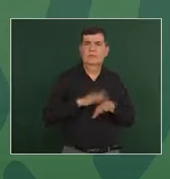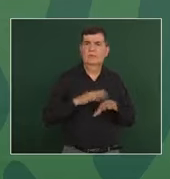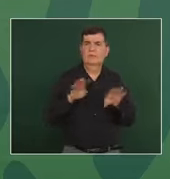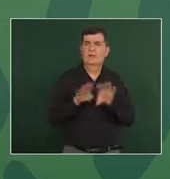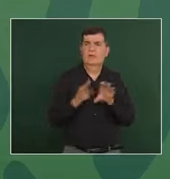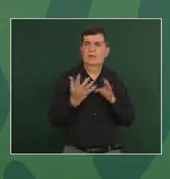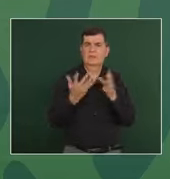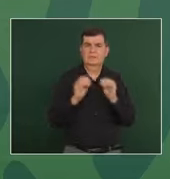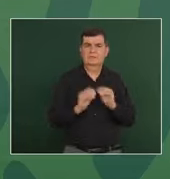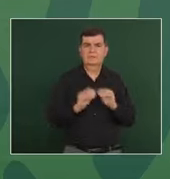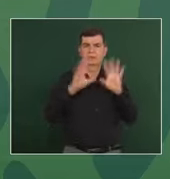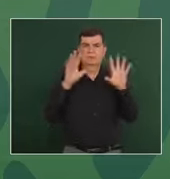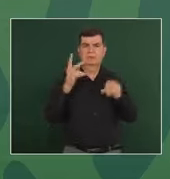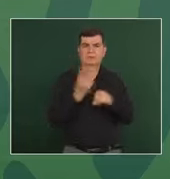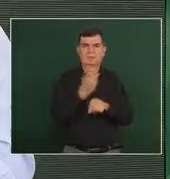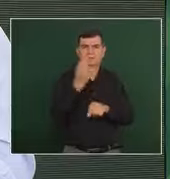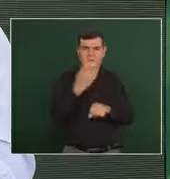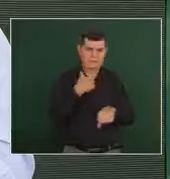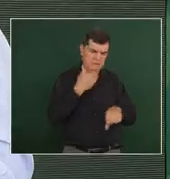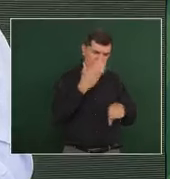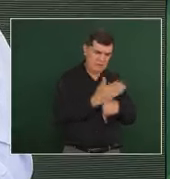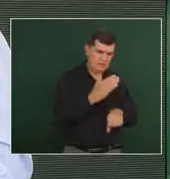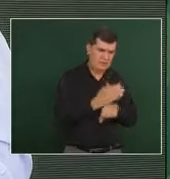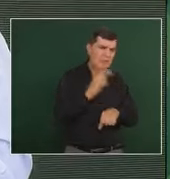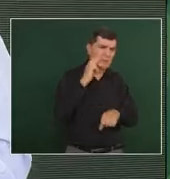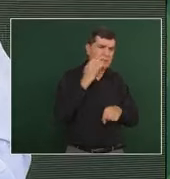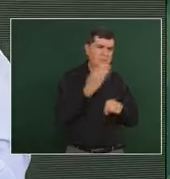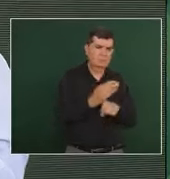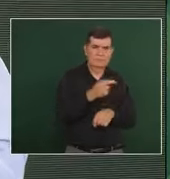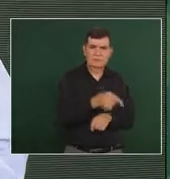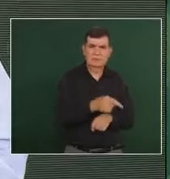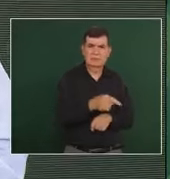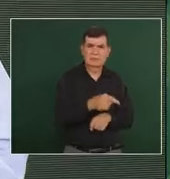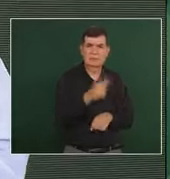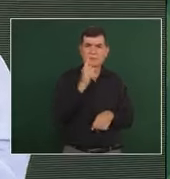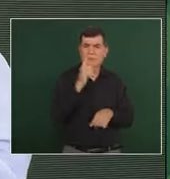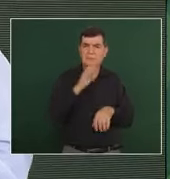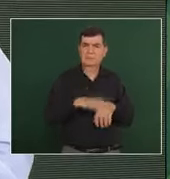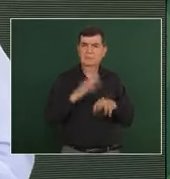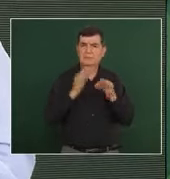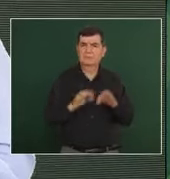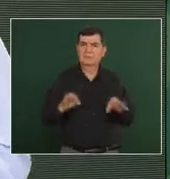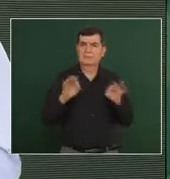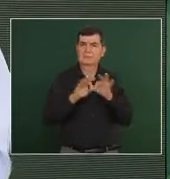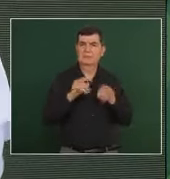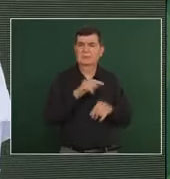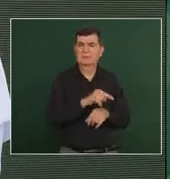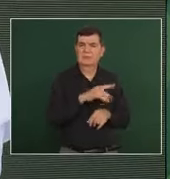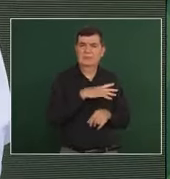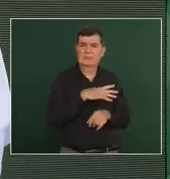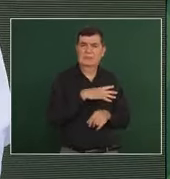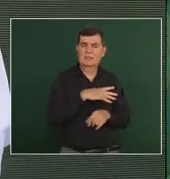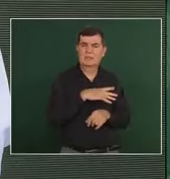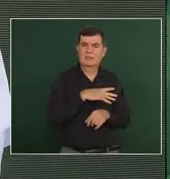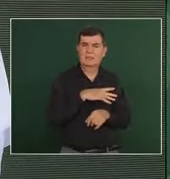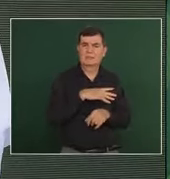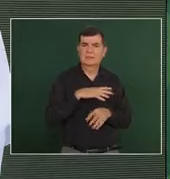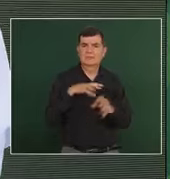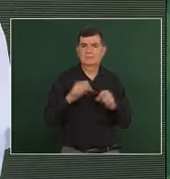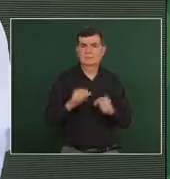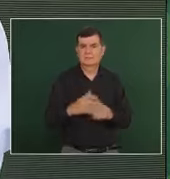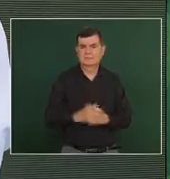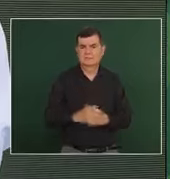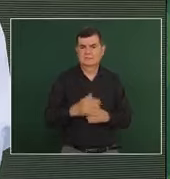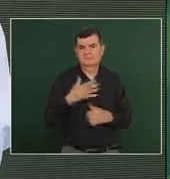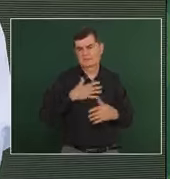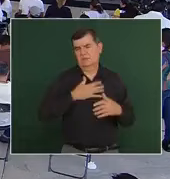esclarecer lo sucedido, castigar a los responsables y sobre todo encontrar a los jóvenes, porque es